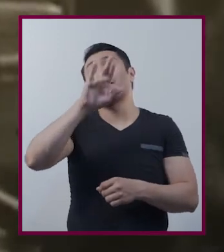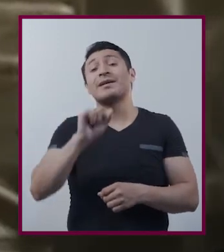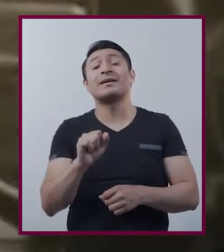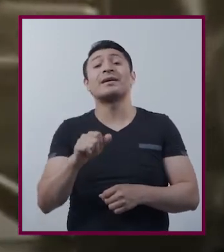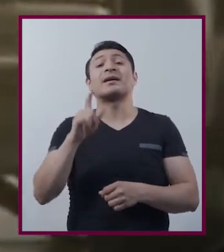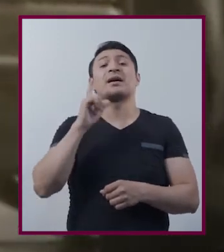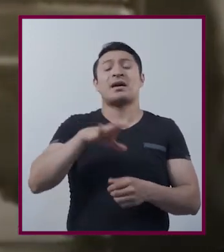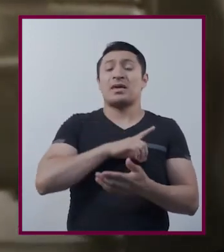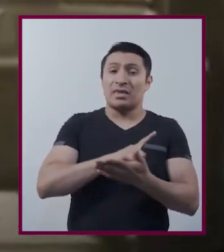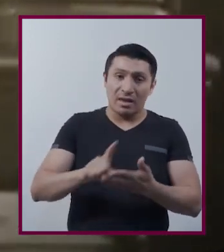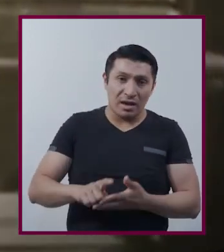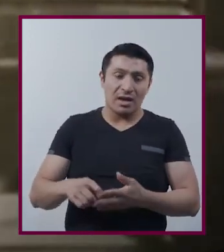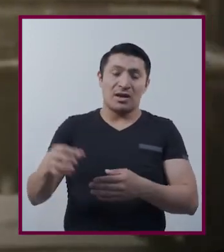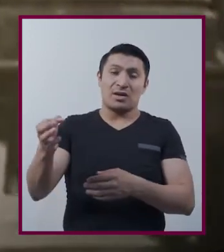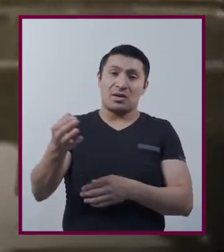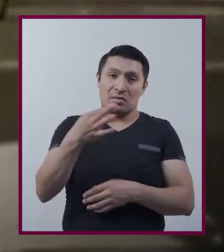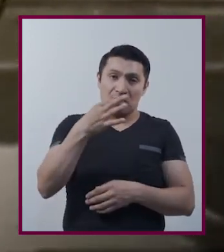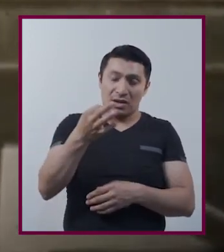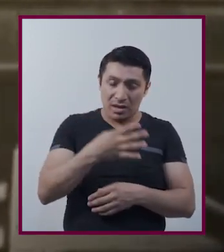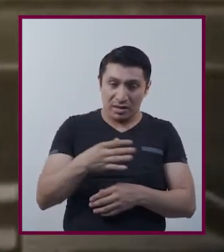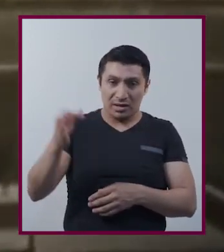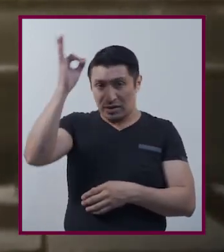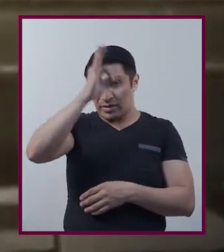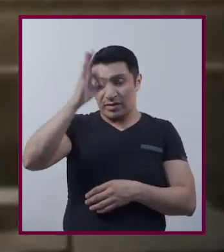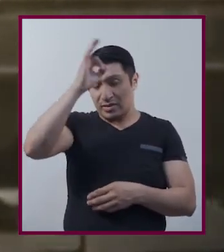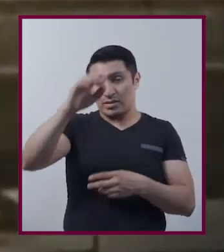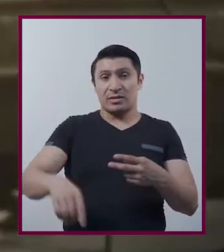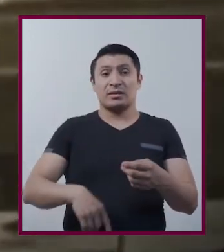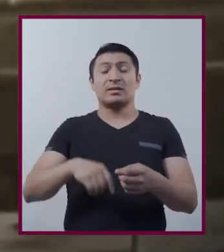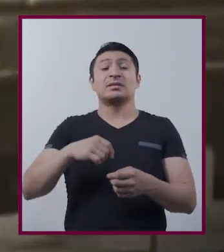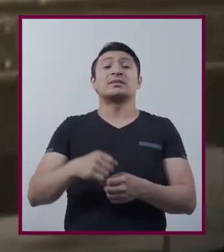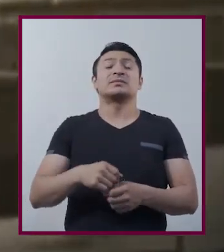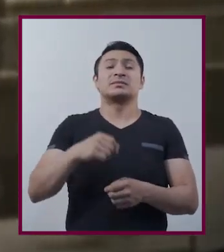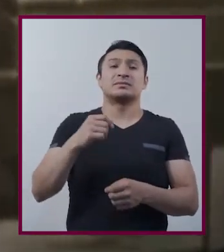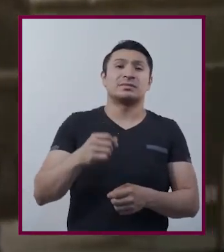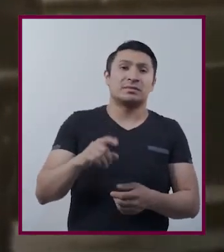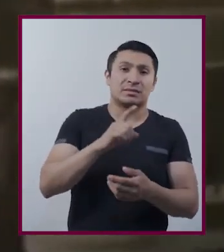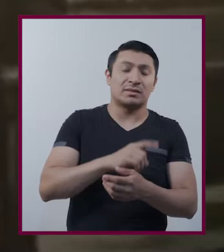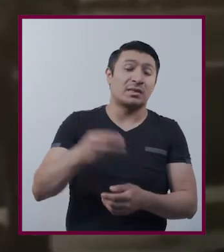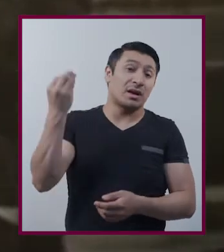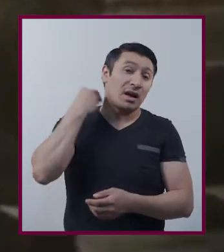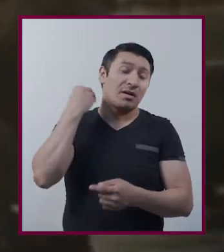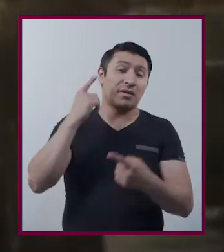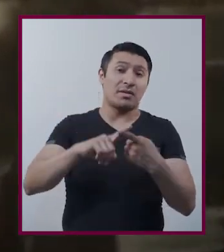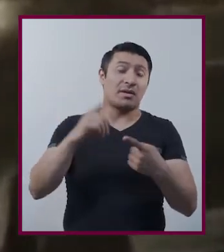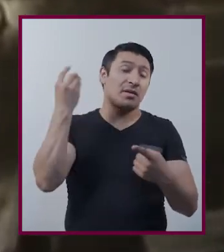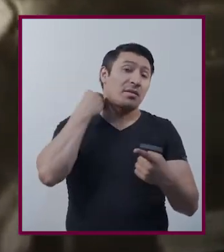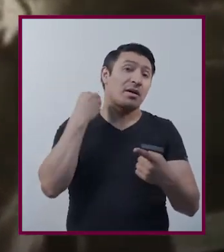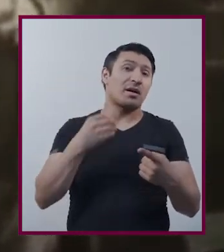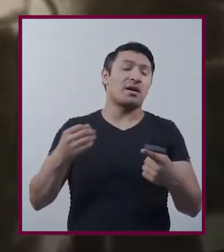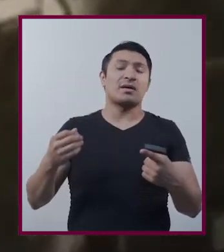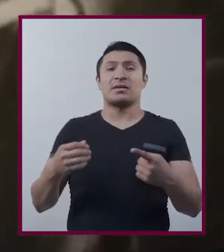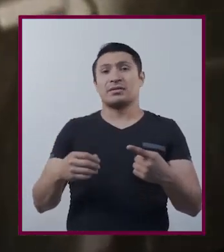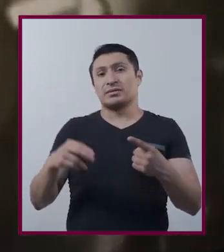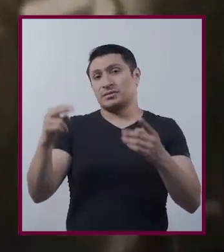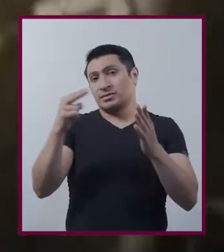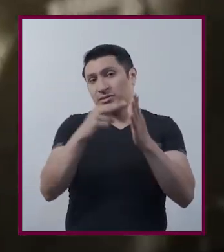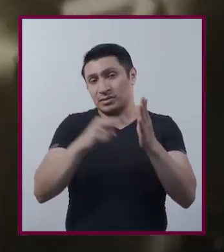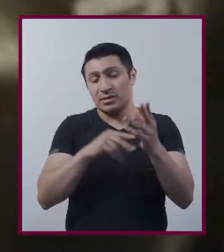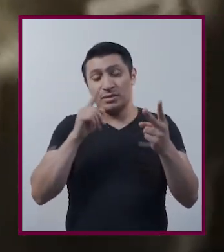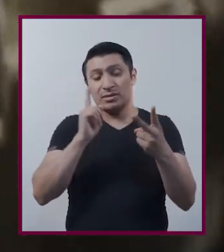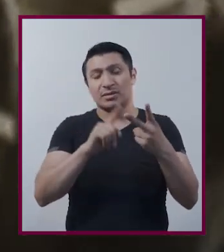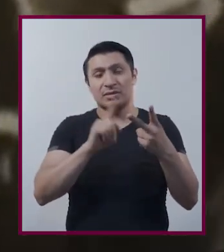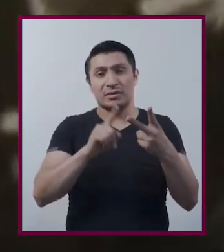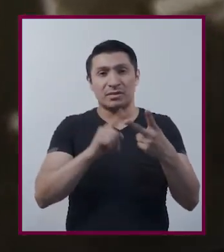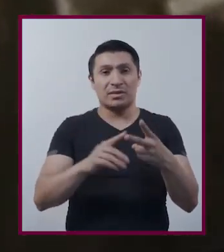carreras literarias estaban Derecho, Medicina y Filosofía. En la primera se formarán abogados, agentes y